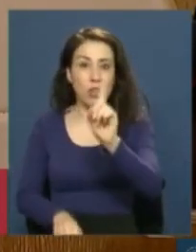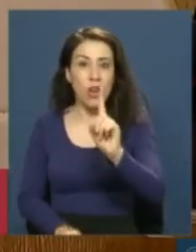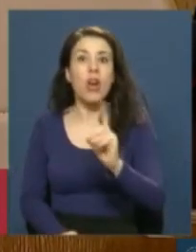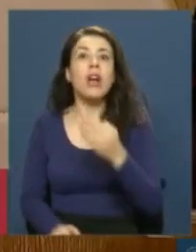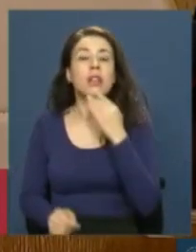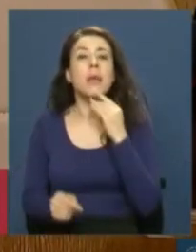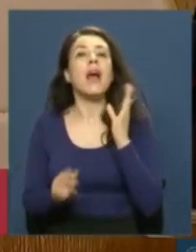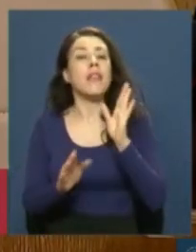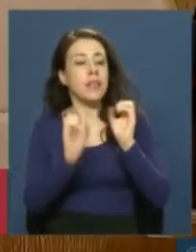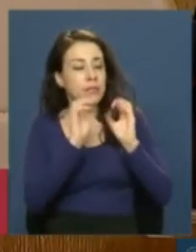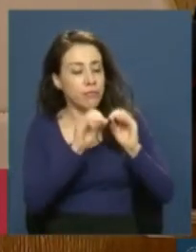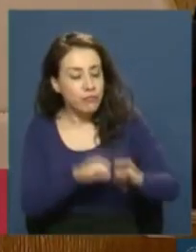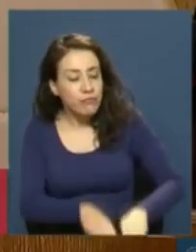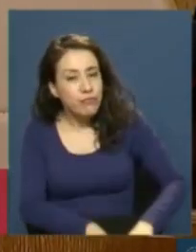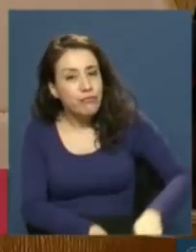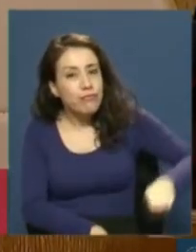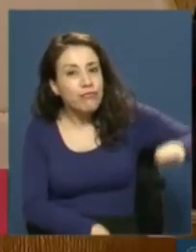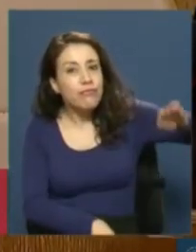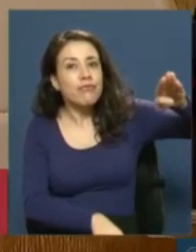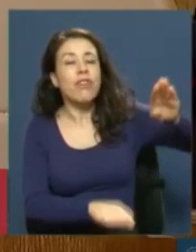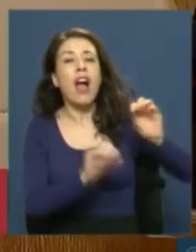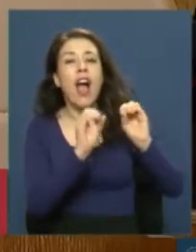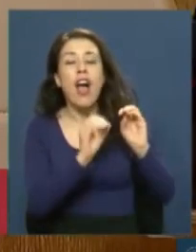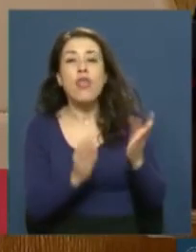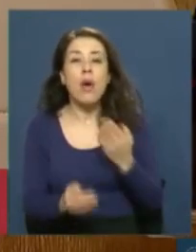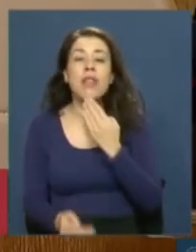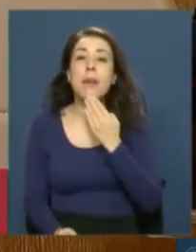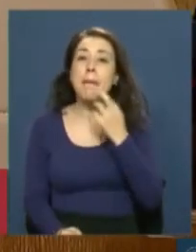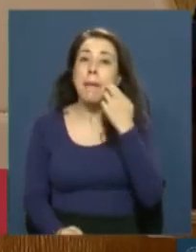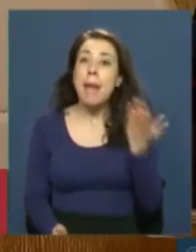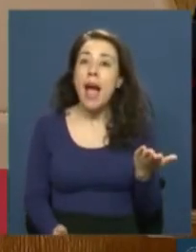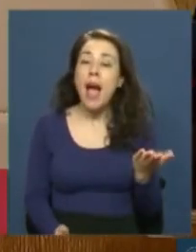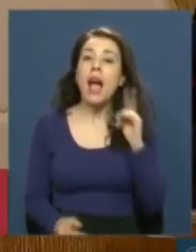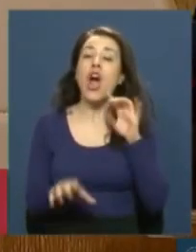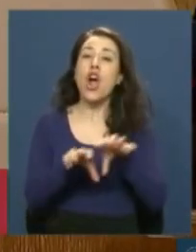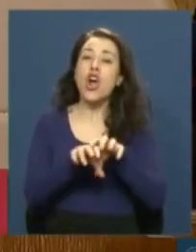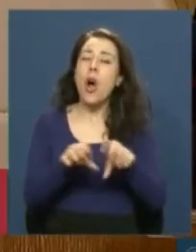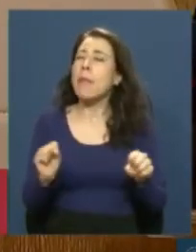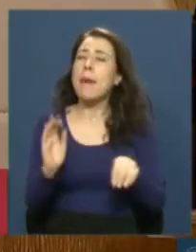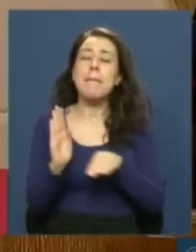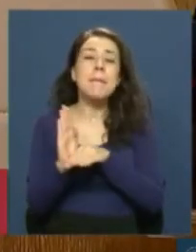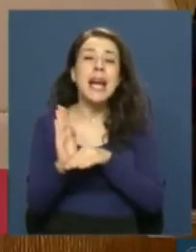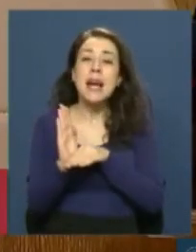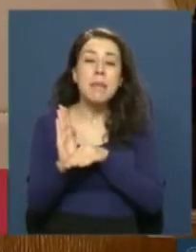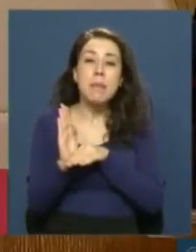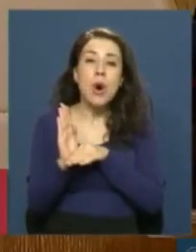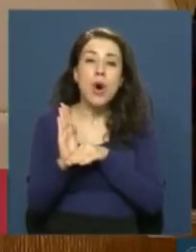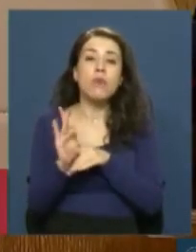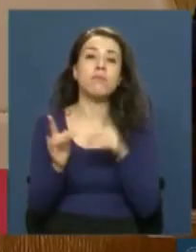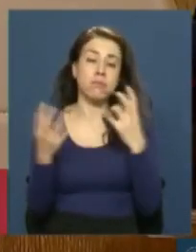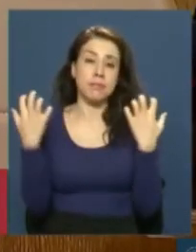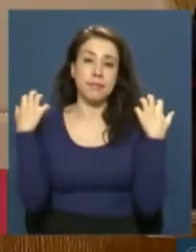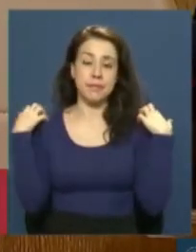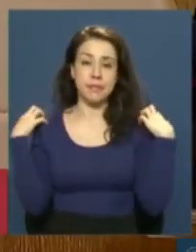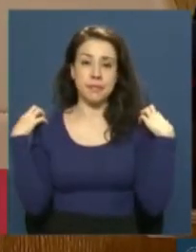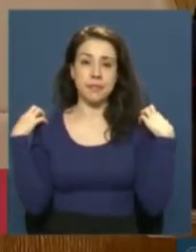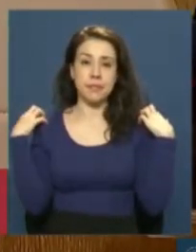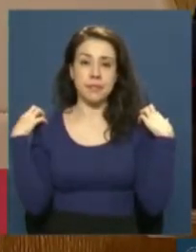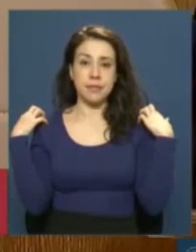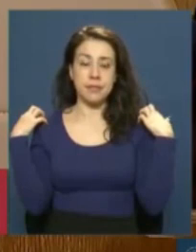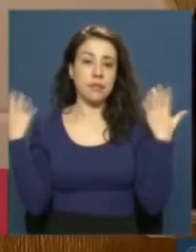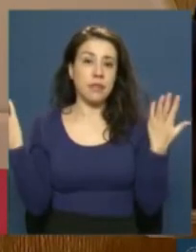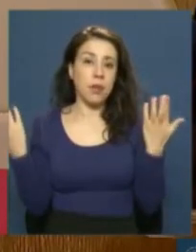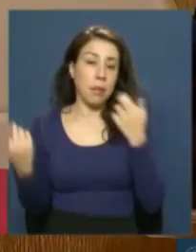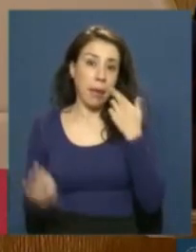es el que cría padres el que saca adelante y padre por supuesto es el que se compromete mínimamente con su responsabilidad como